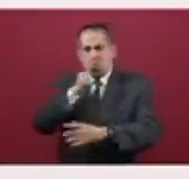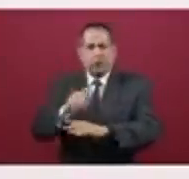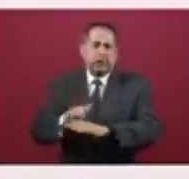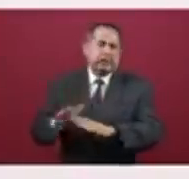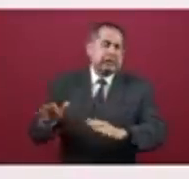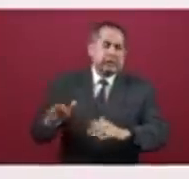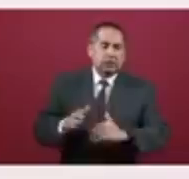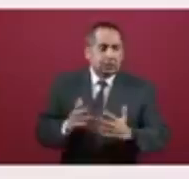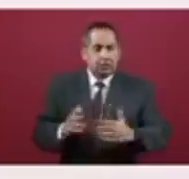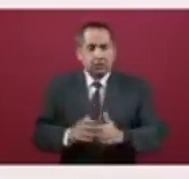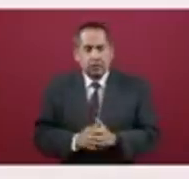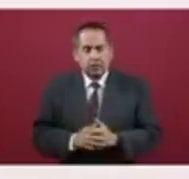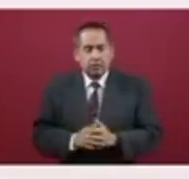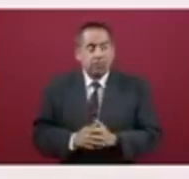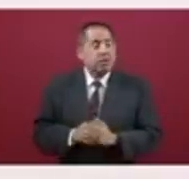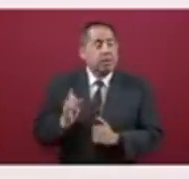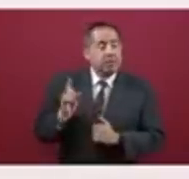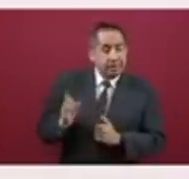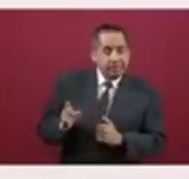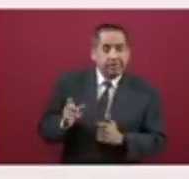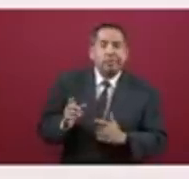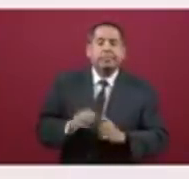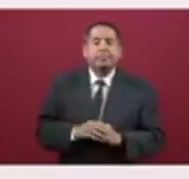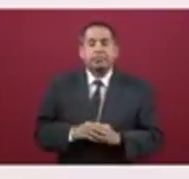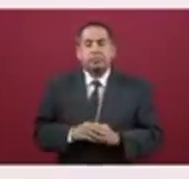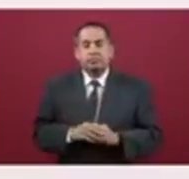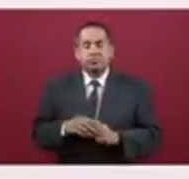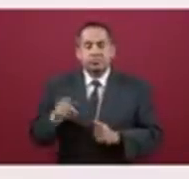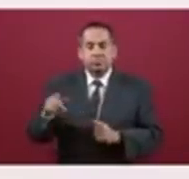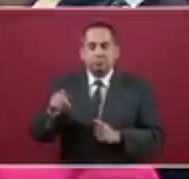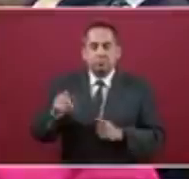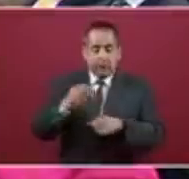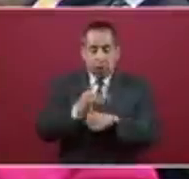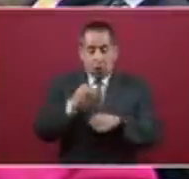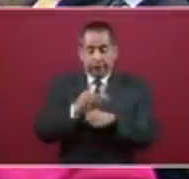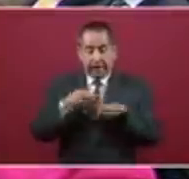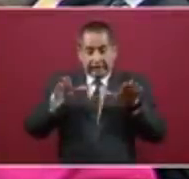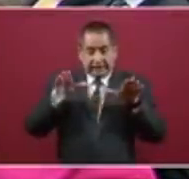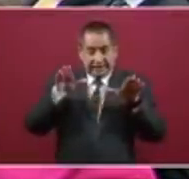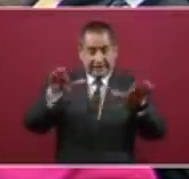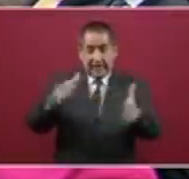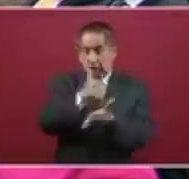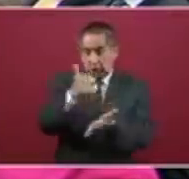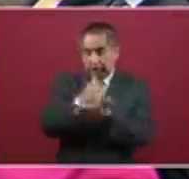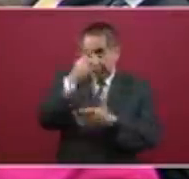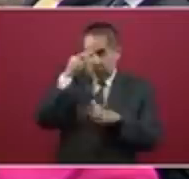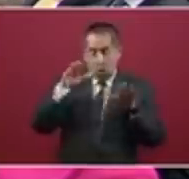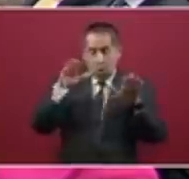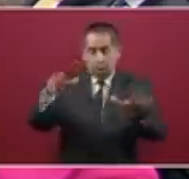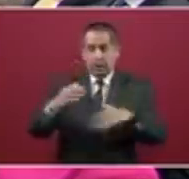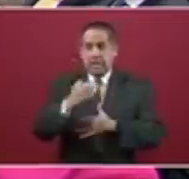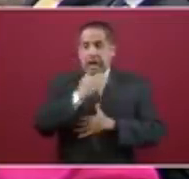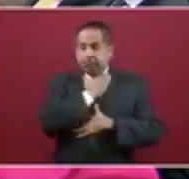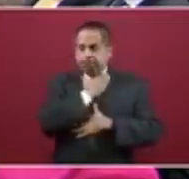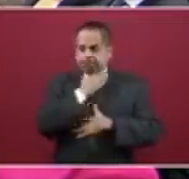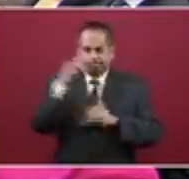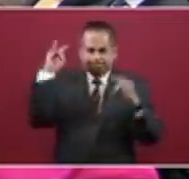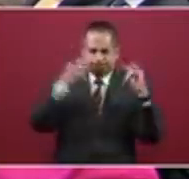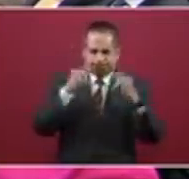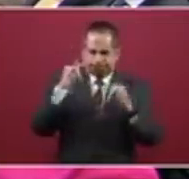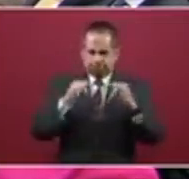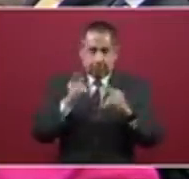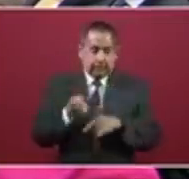vamos a resolver la saturación del actual aeropuerto de la ciudad de mexico en menos